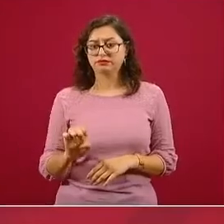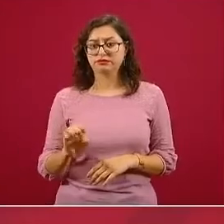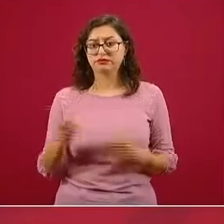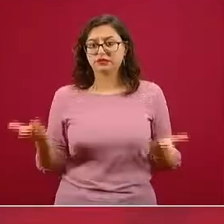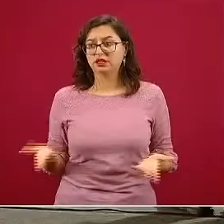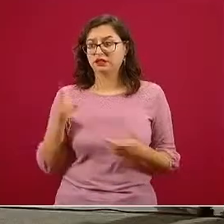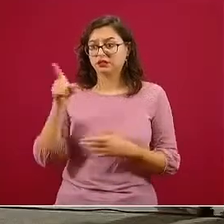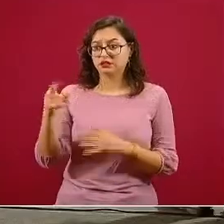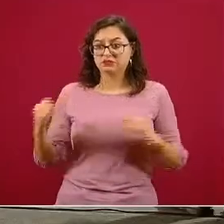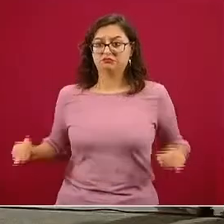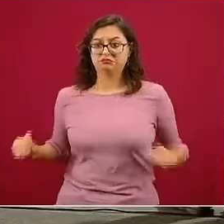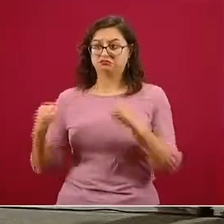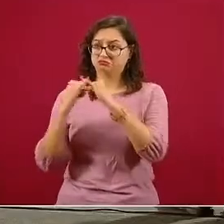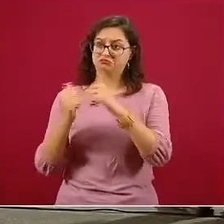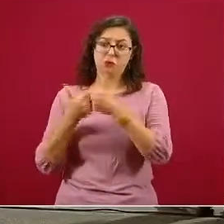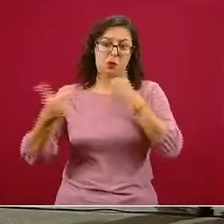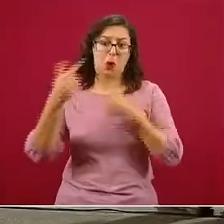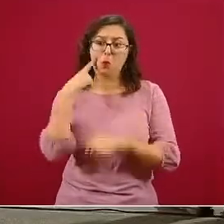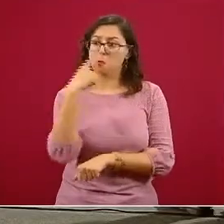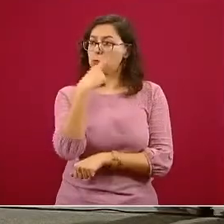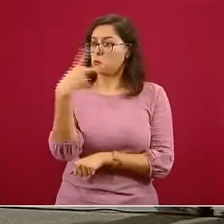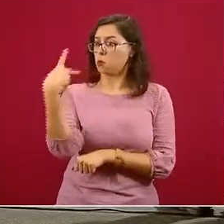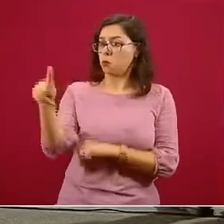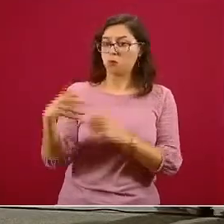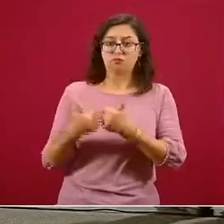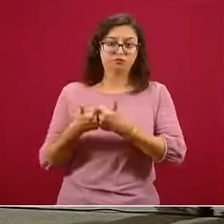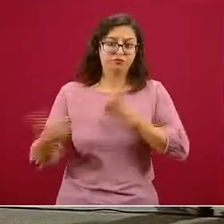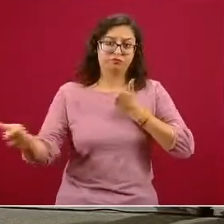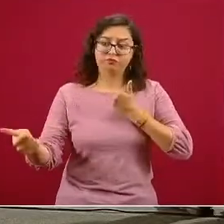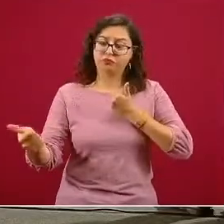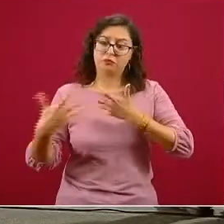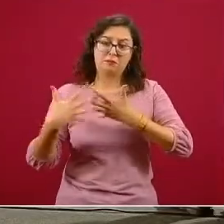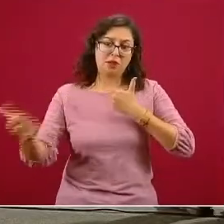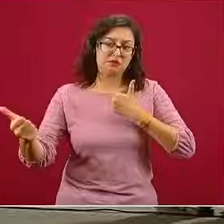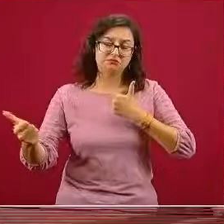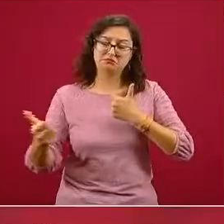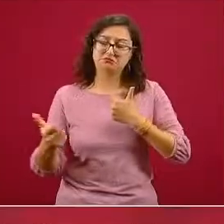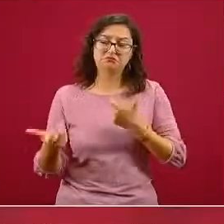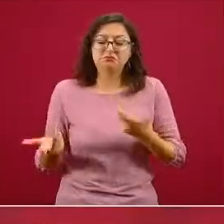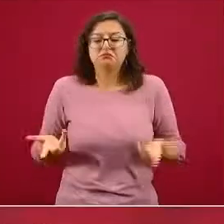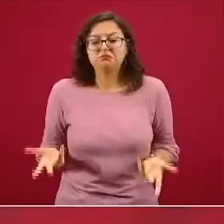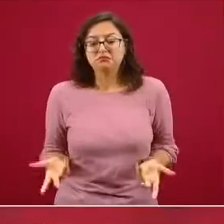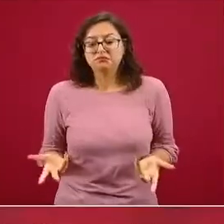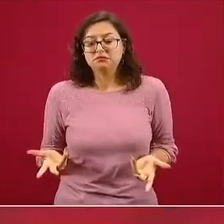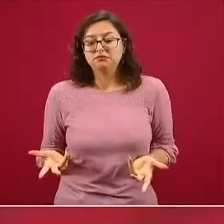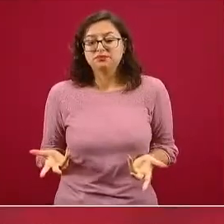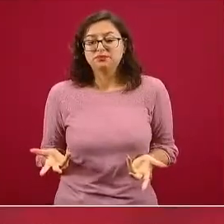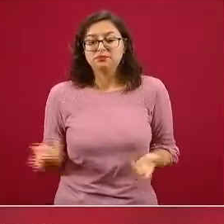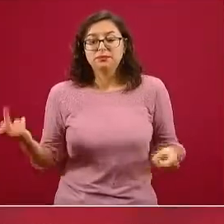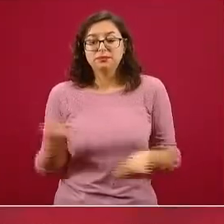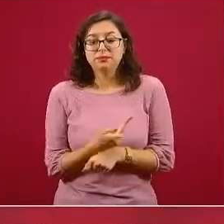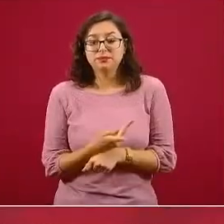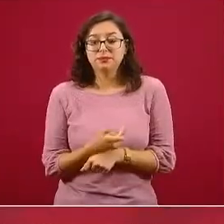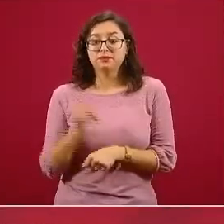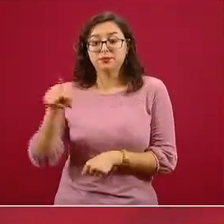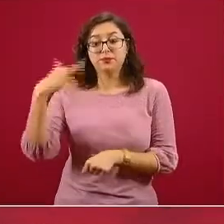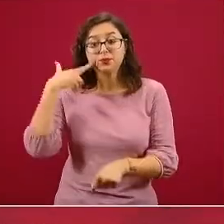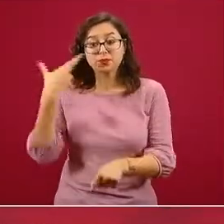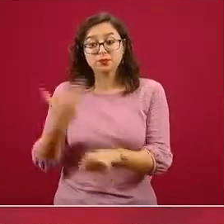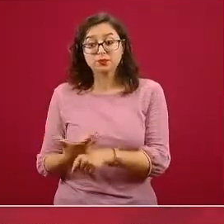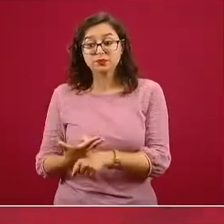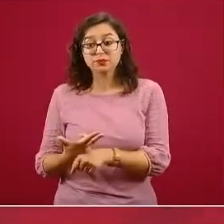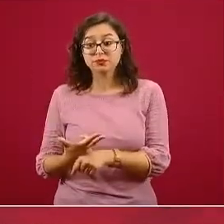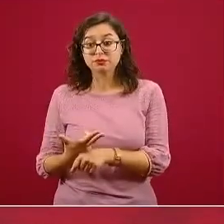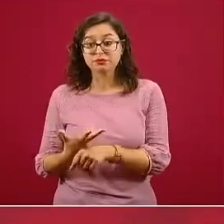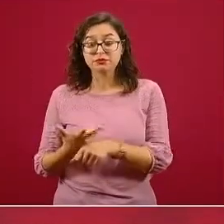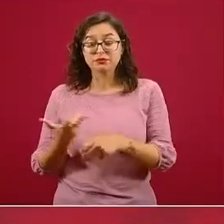es una organización autónoma, es un organismo constitucionalmente autónomo, de modo que su ámbito de competencia